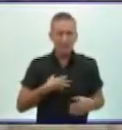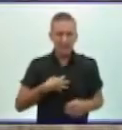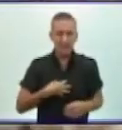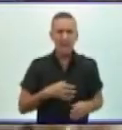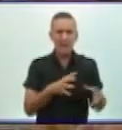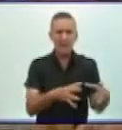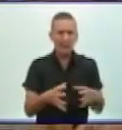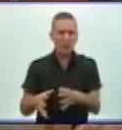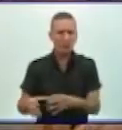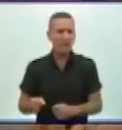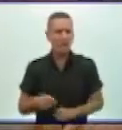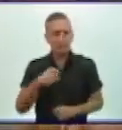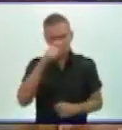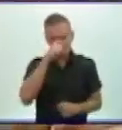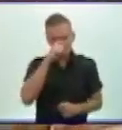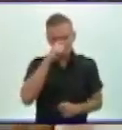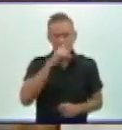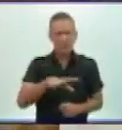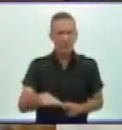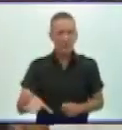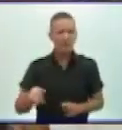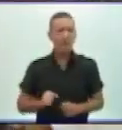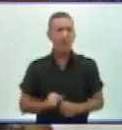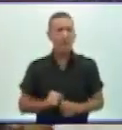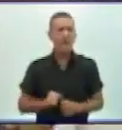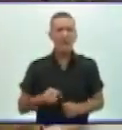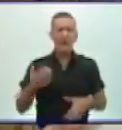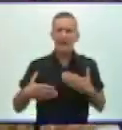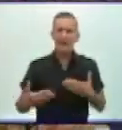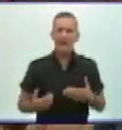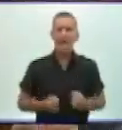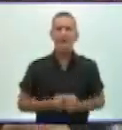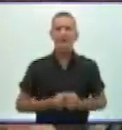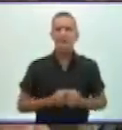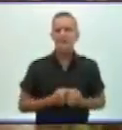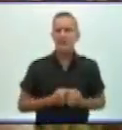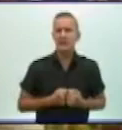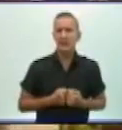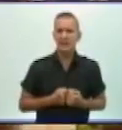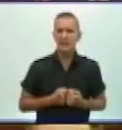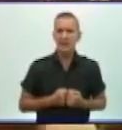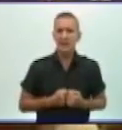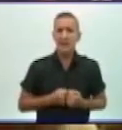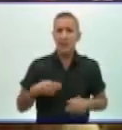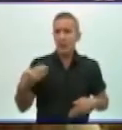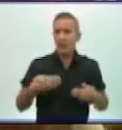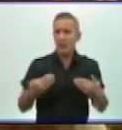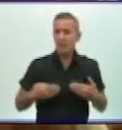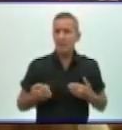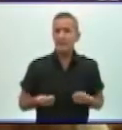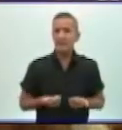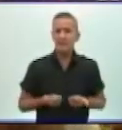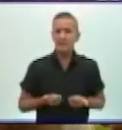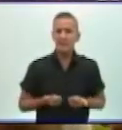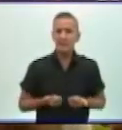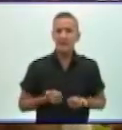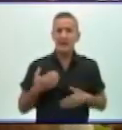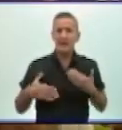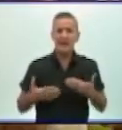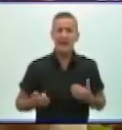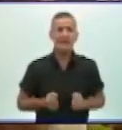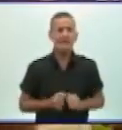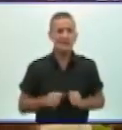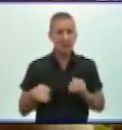muchísimas actividades para realizarlas y para convocar a otros estudiantes, pero además participar en las que se convocan por los adultos,